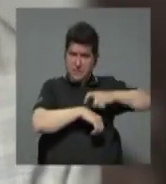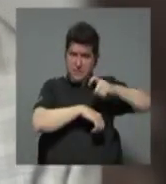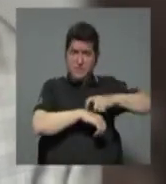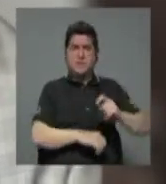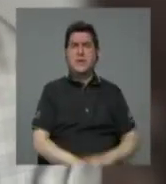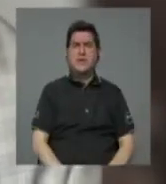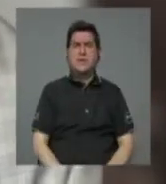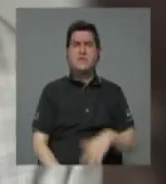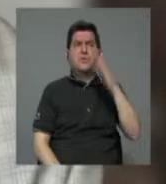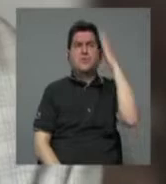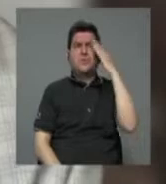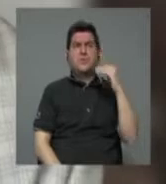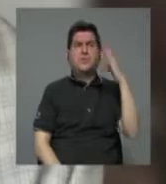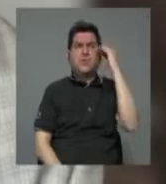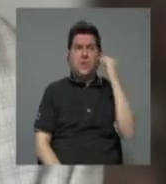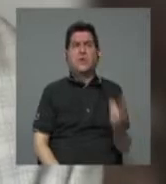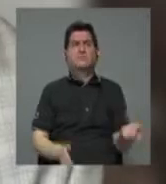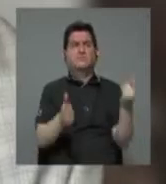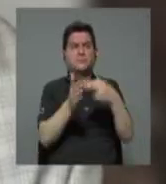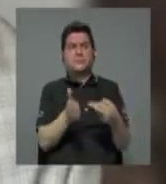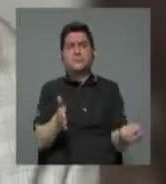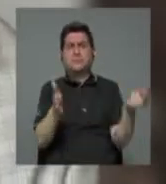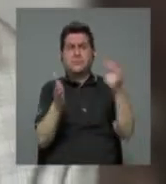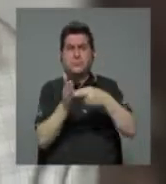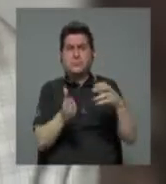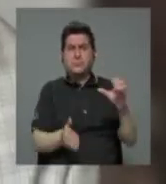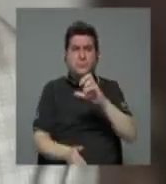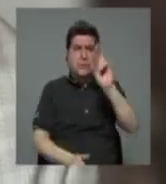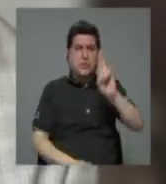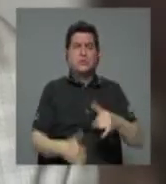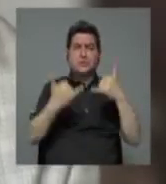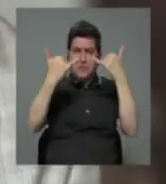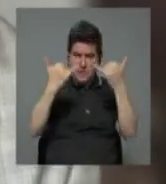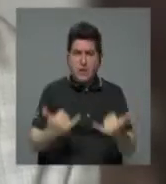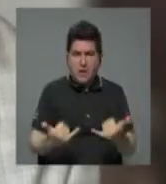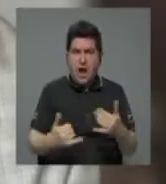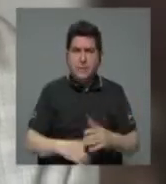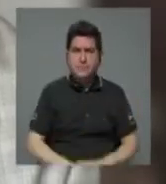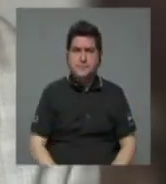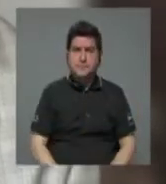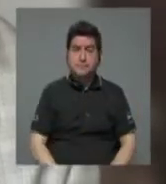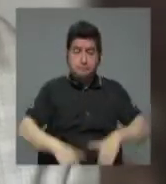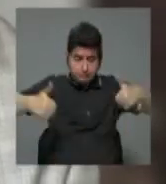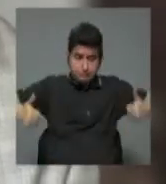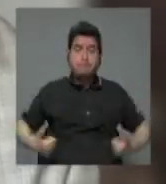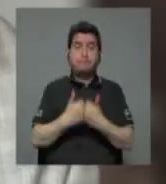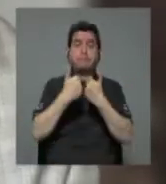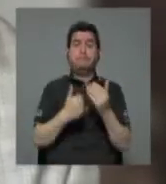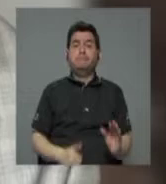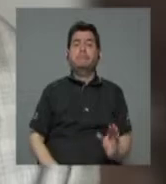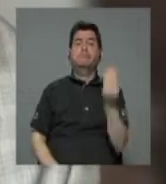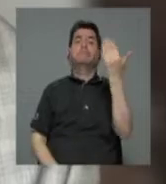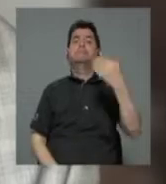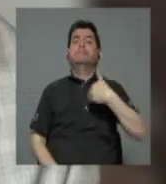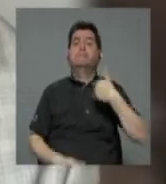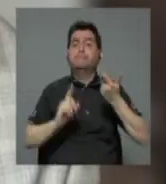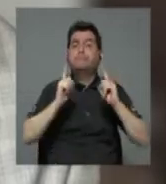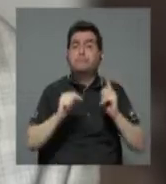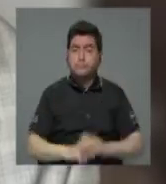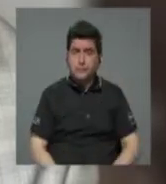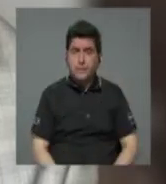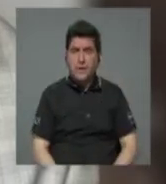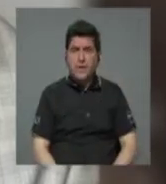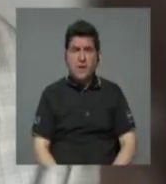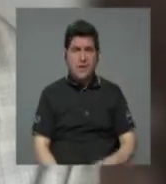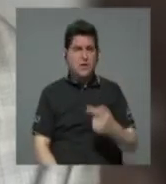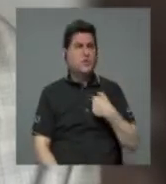esas experiencias se han venido a repetir en la Costa Rica de hoy, el gran reto para un joven era ¿a dónde